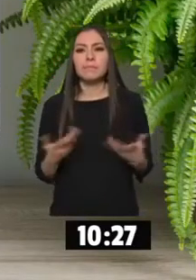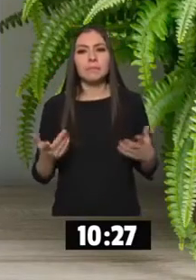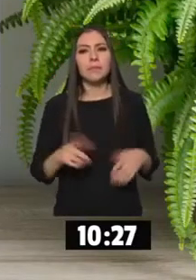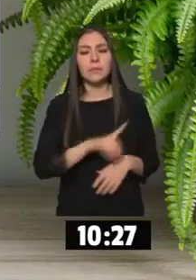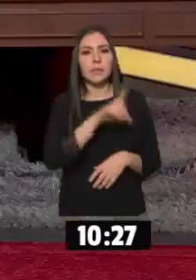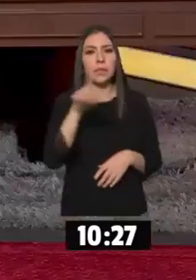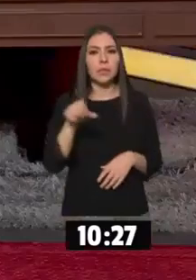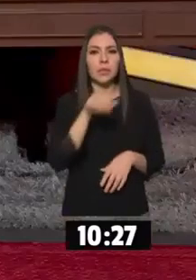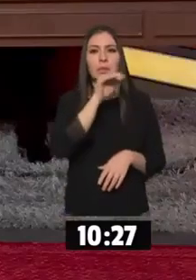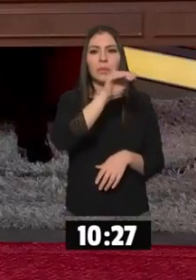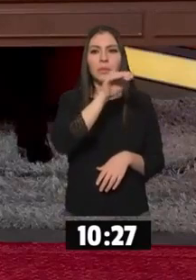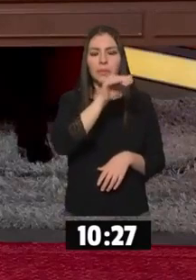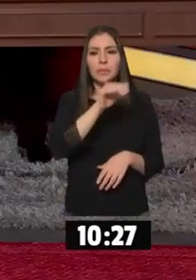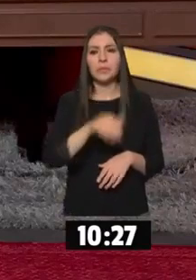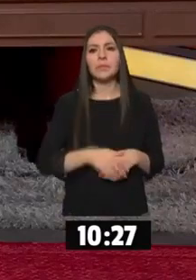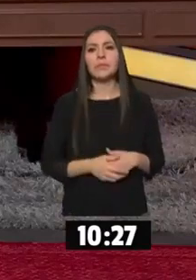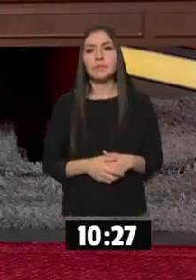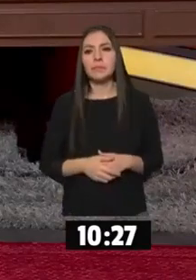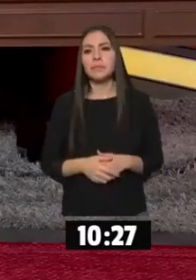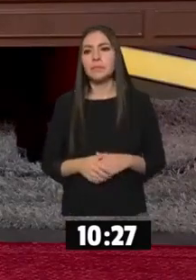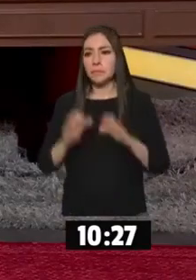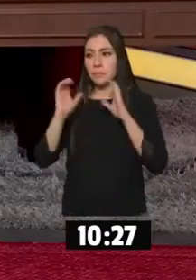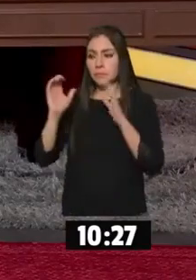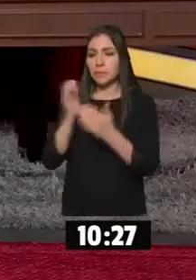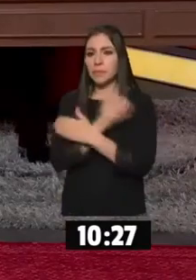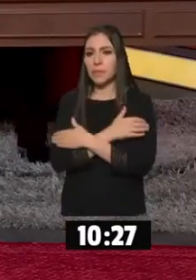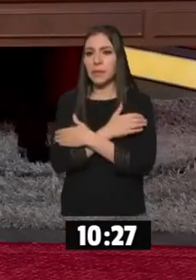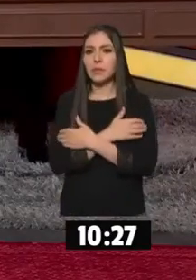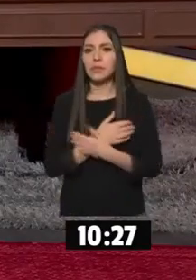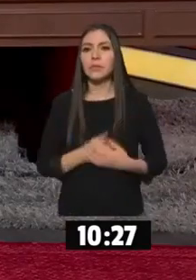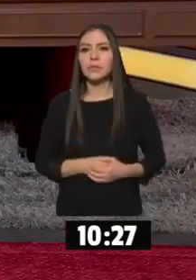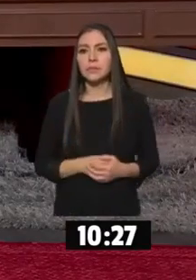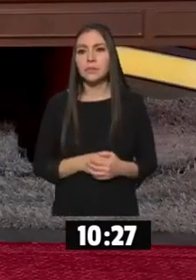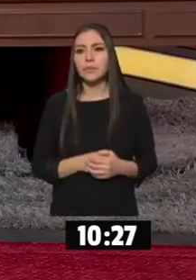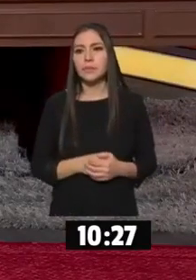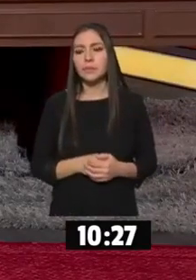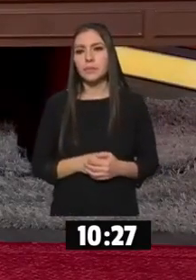lata. Sí. Cuídate, Rubén. Está de preocuparse. Un abrazo. Sí. Abrazo a ti. Hasta luego, Rubén. Gracias.